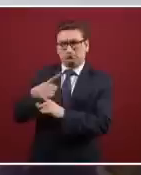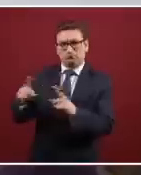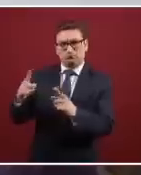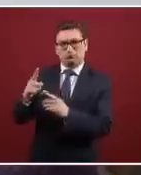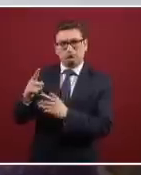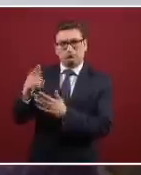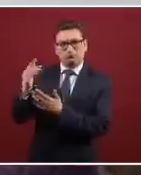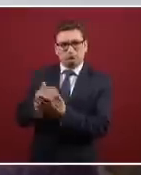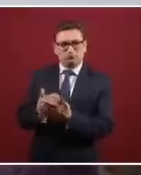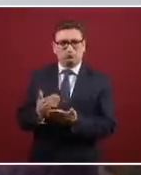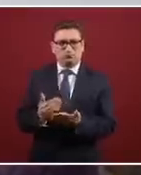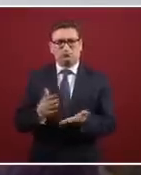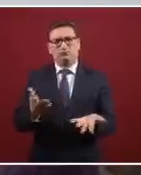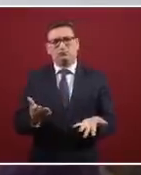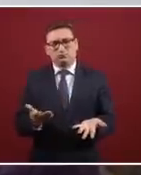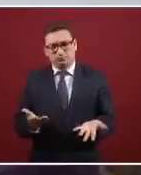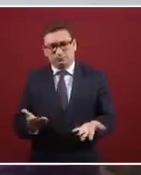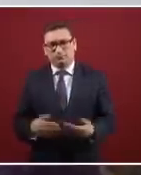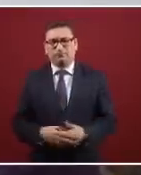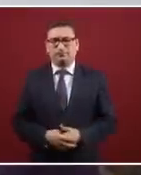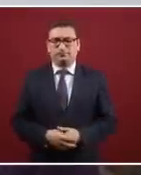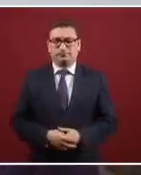A ver,